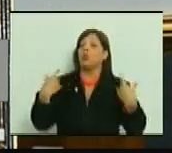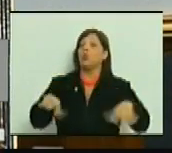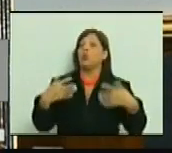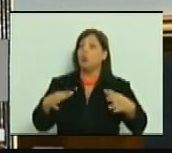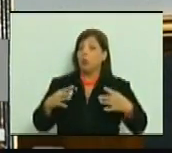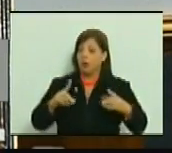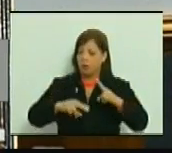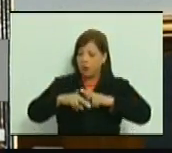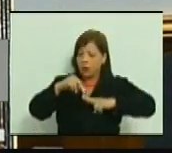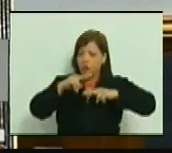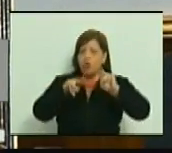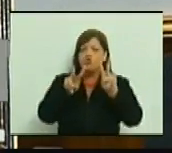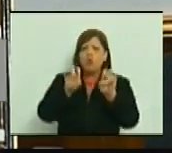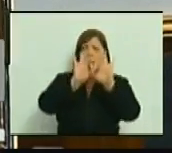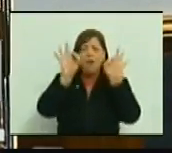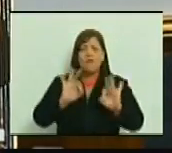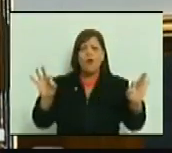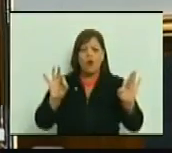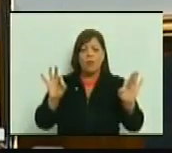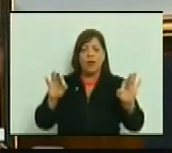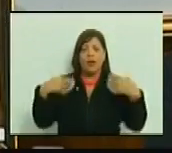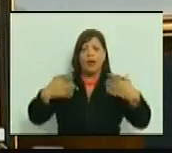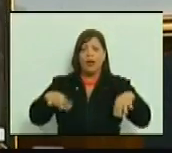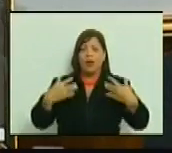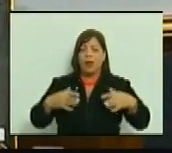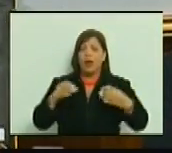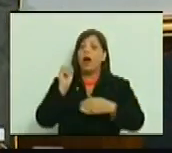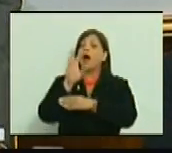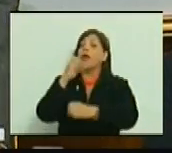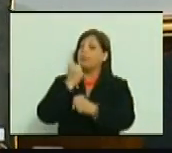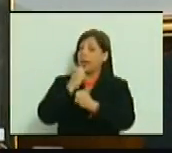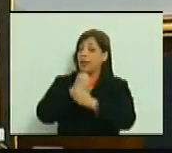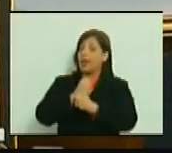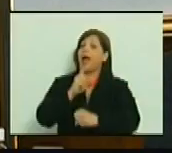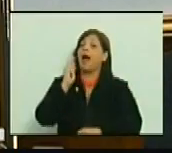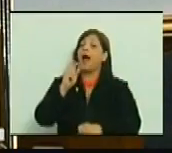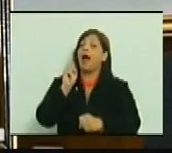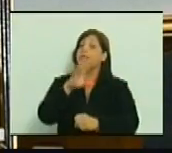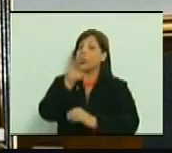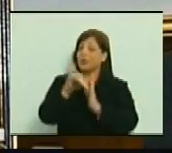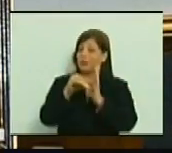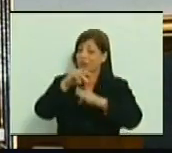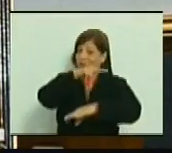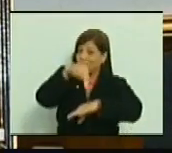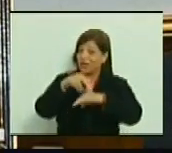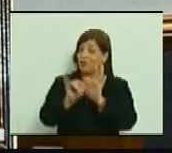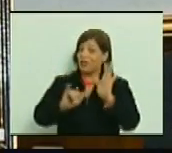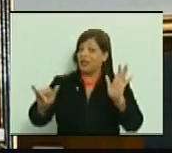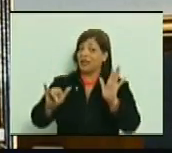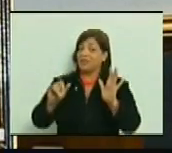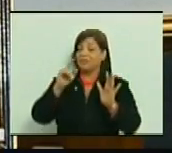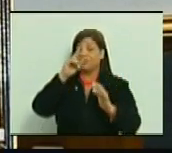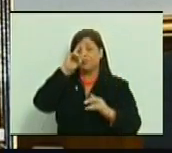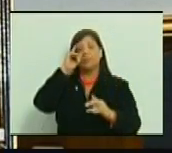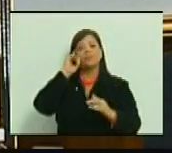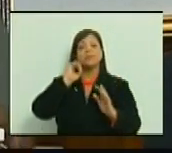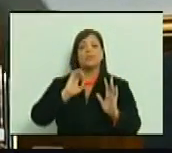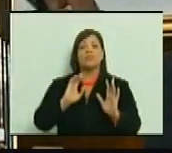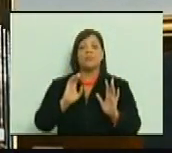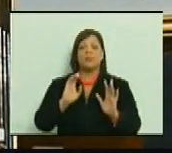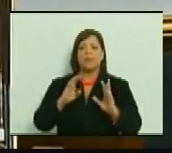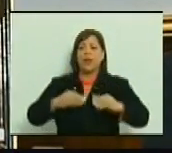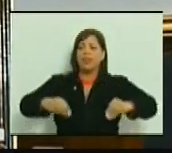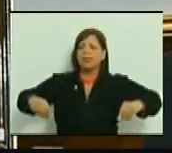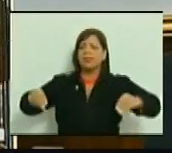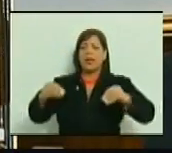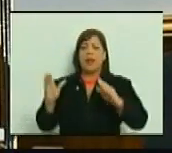la construcción de un nuevo modelo económico, que es una tarea que tiene la Asamblea Nacional Constituyente, no está partiendo de un terreno